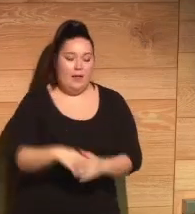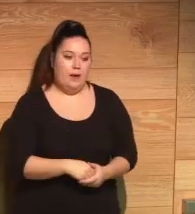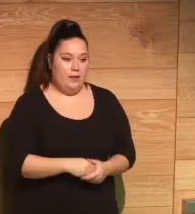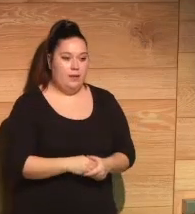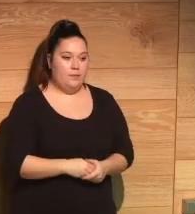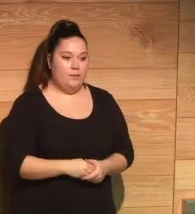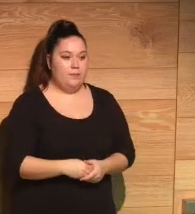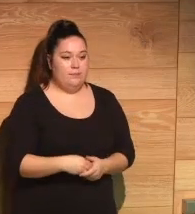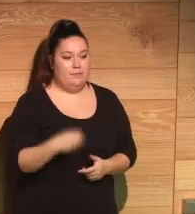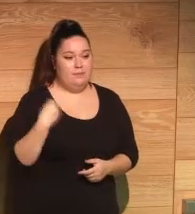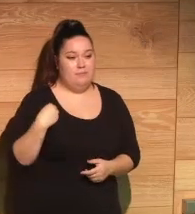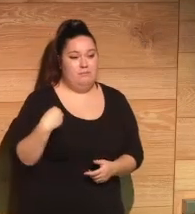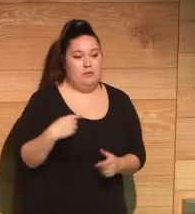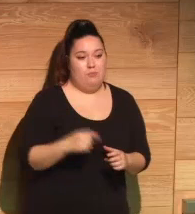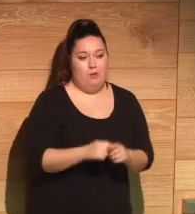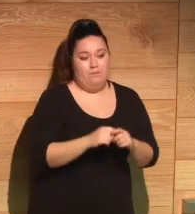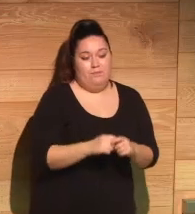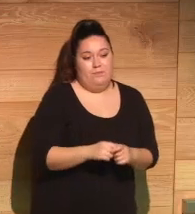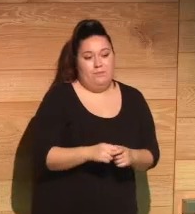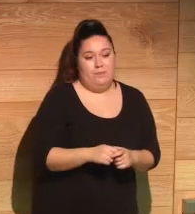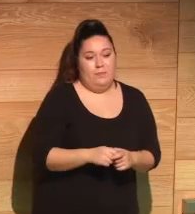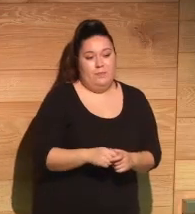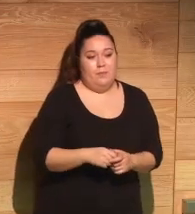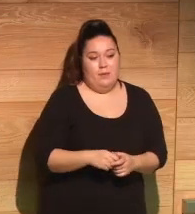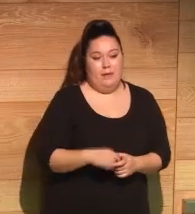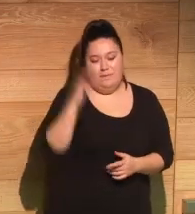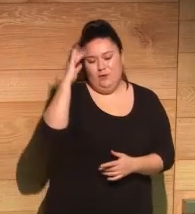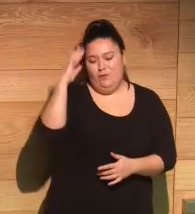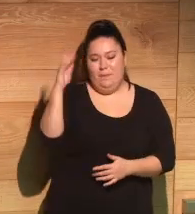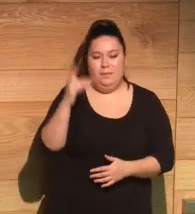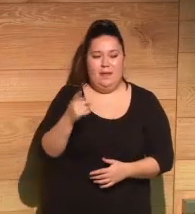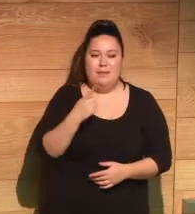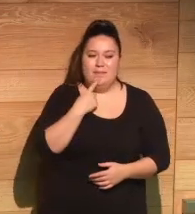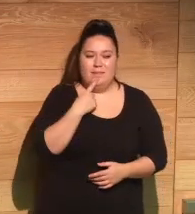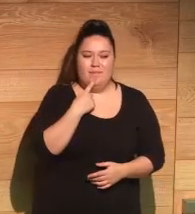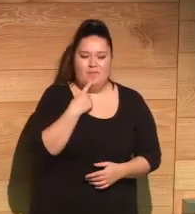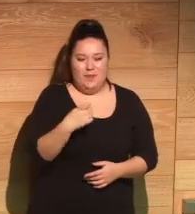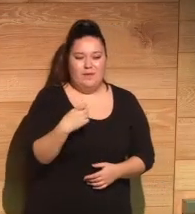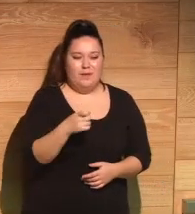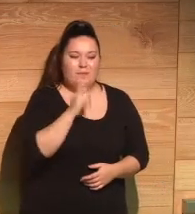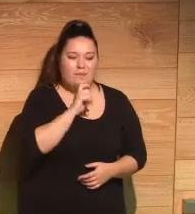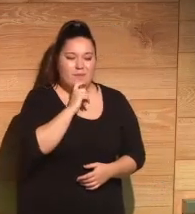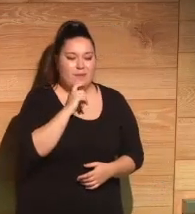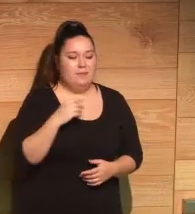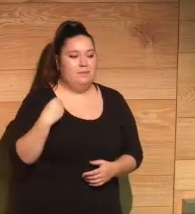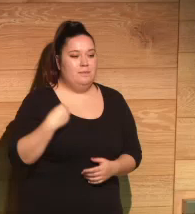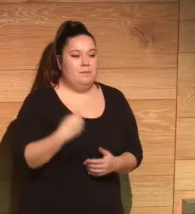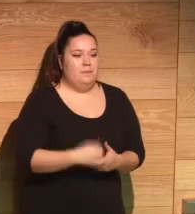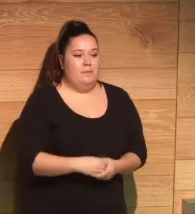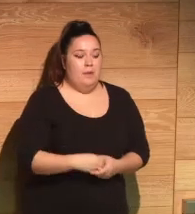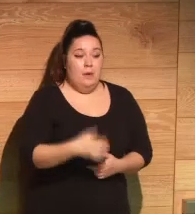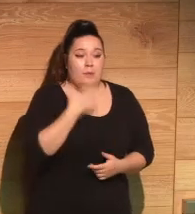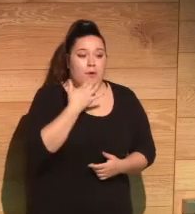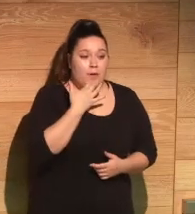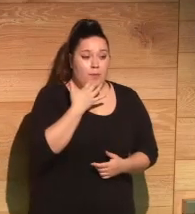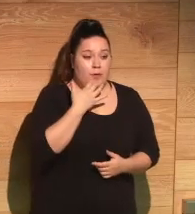¿no? Donde uno puede encontrar grandes poetas de 18 años, en filosofía es más difícil, ¿no? Y de ahí la excepcionalidad de figuras como Elizabeth Duval. Sin embargo, yo creo que, por ejemplo, en el